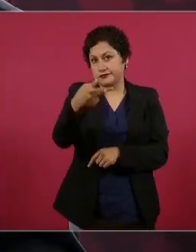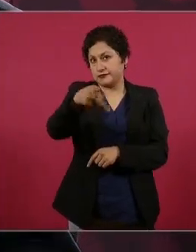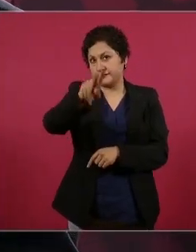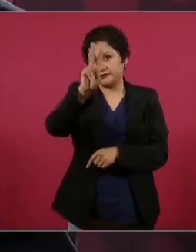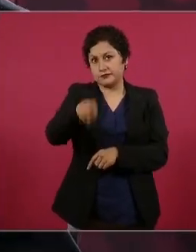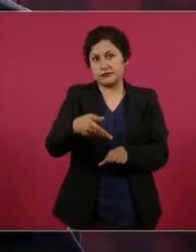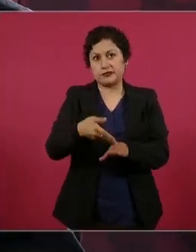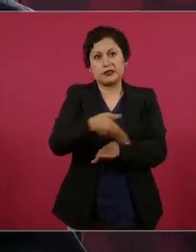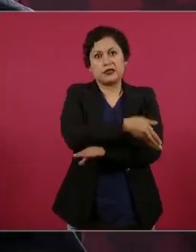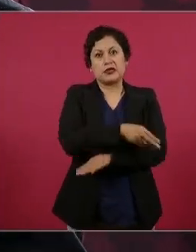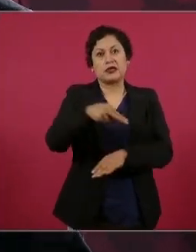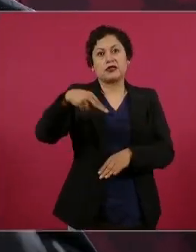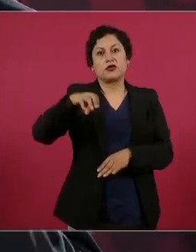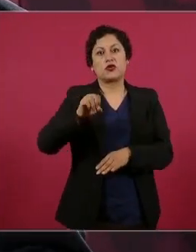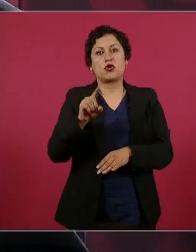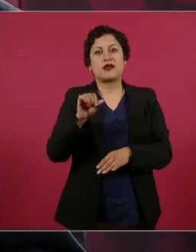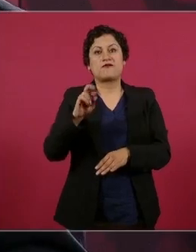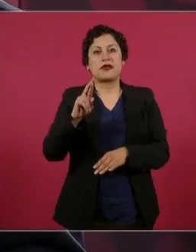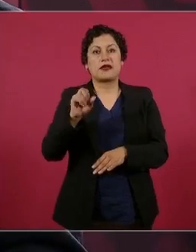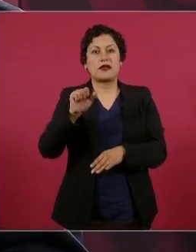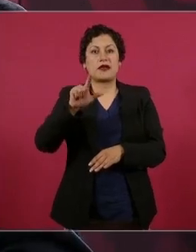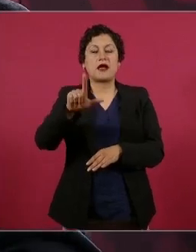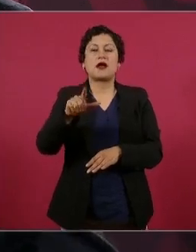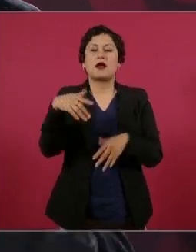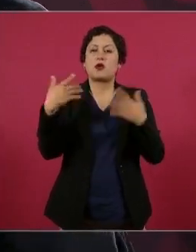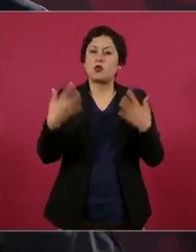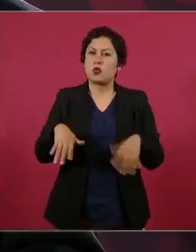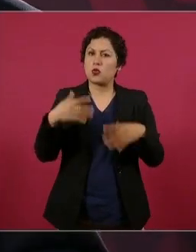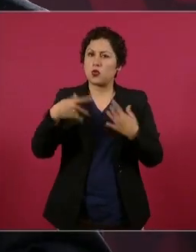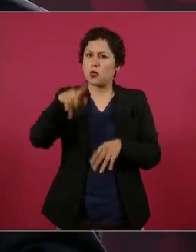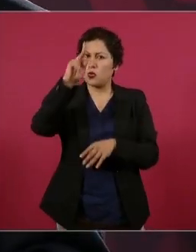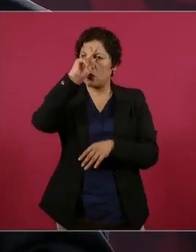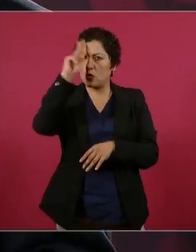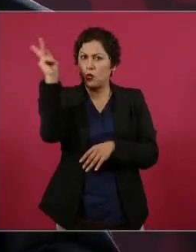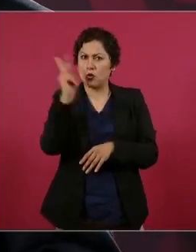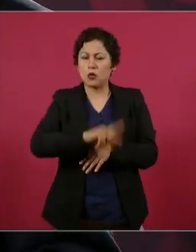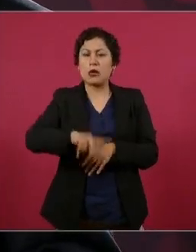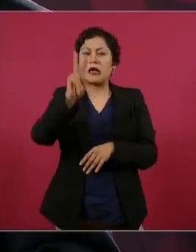nefasto, es el periodo de más saqueo